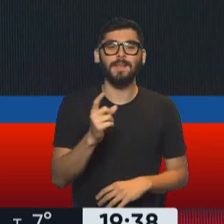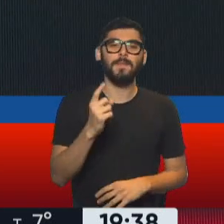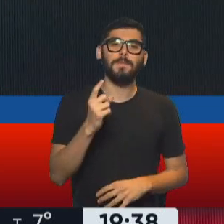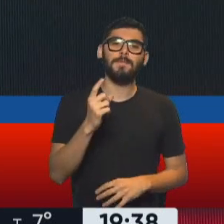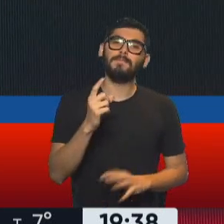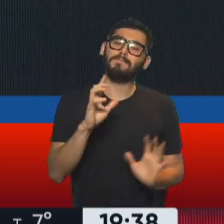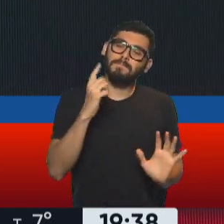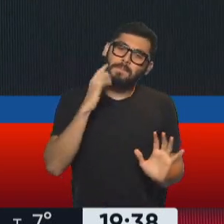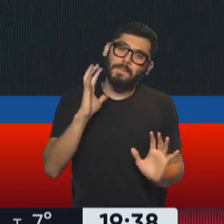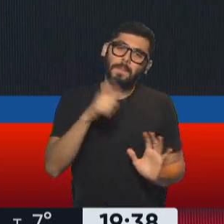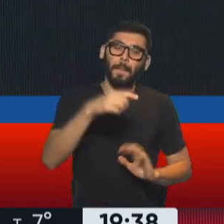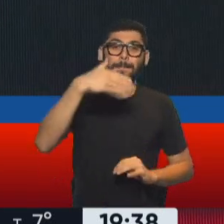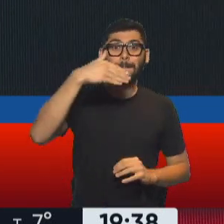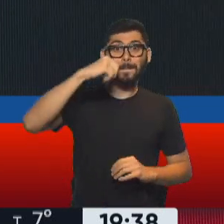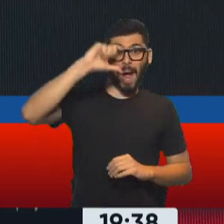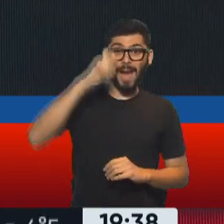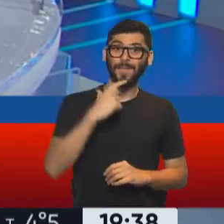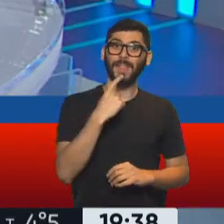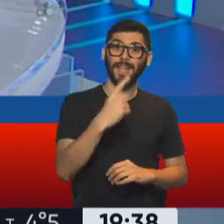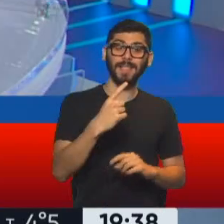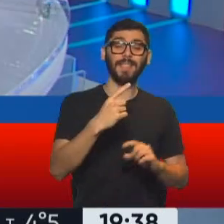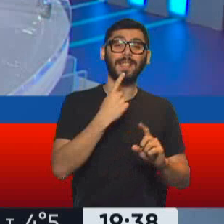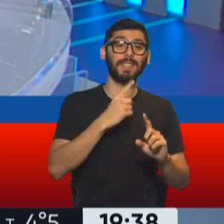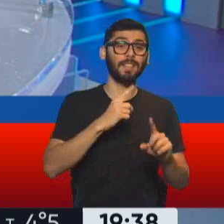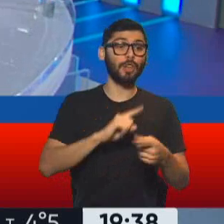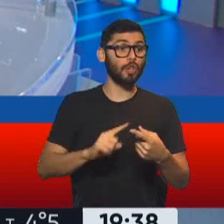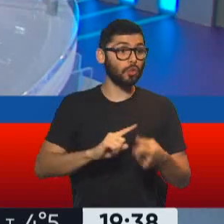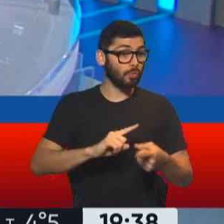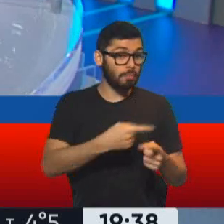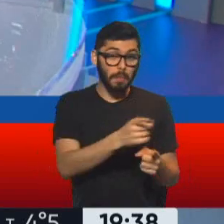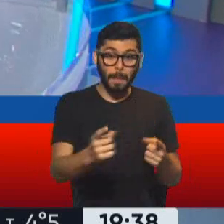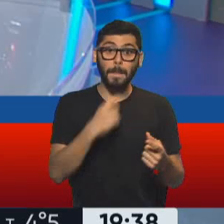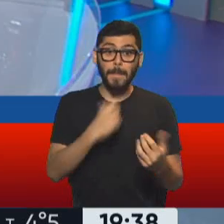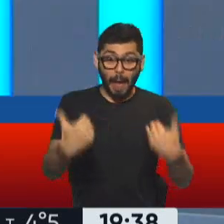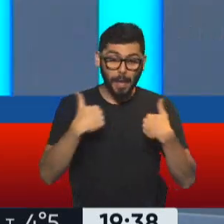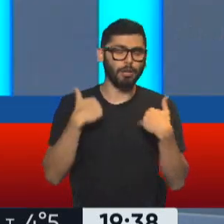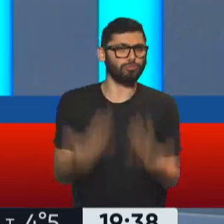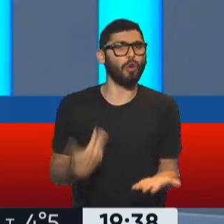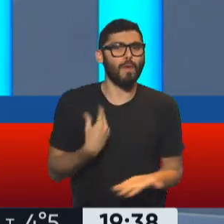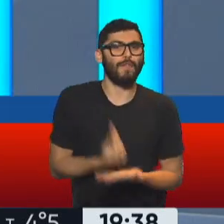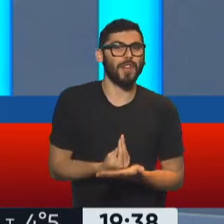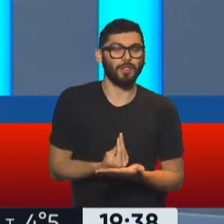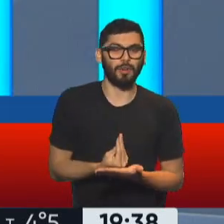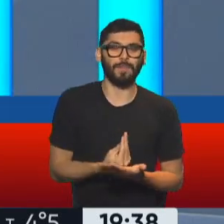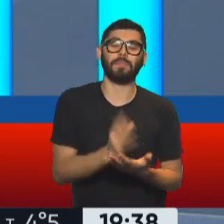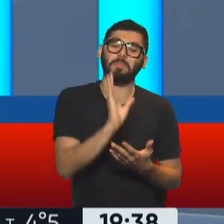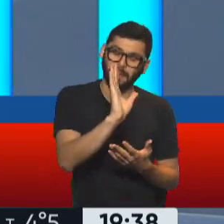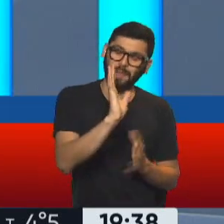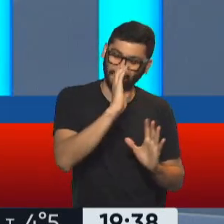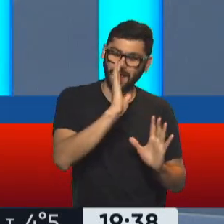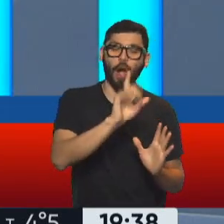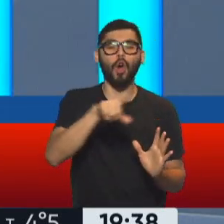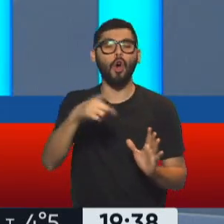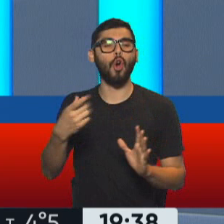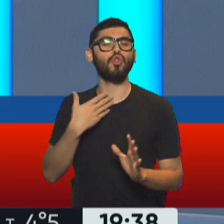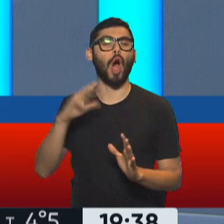este que dice amanecer si hay consenso si todos me quieren yo estaré bueno eso es una situación porque ahora vamos a escuchar otro audio vamos a escuchar a